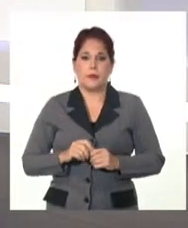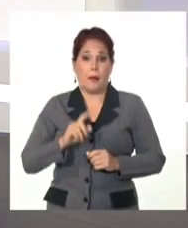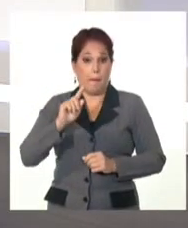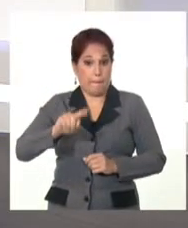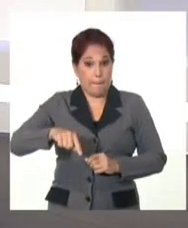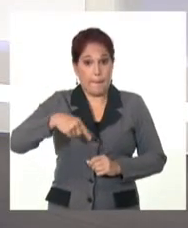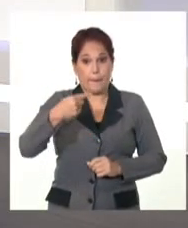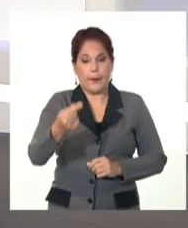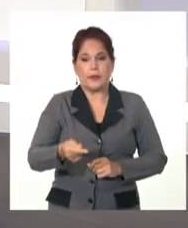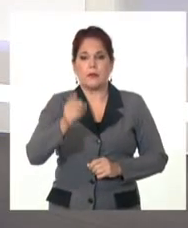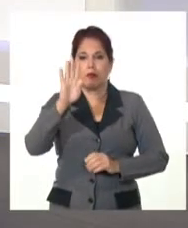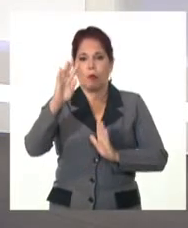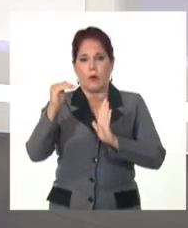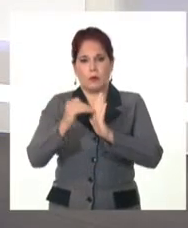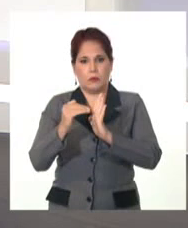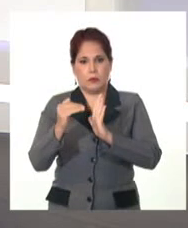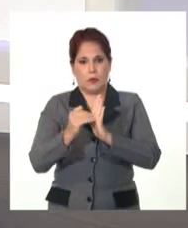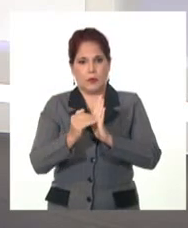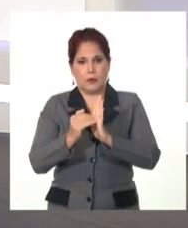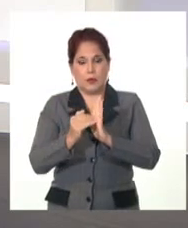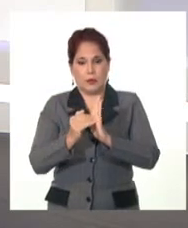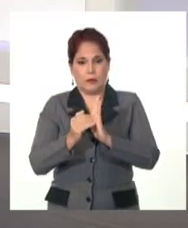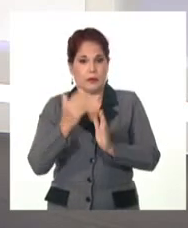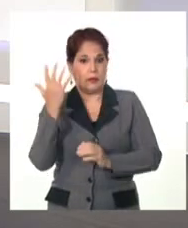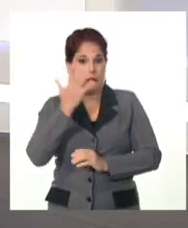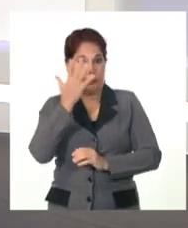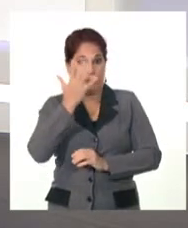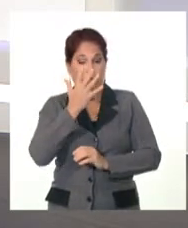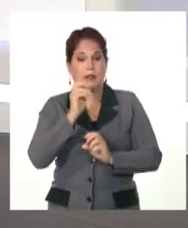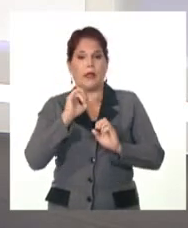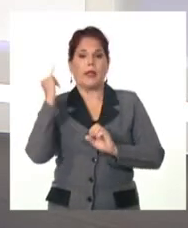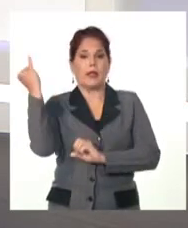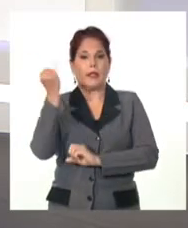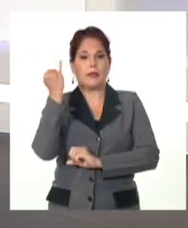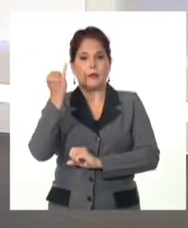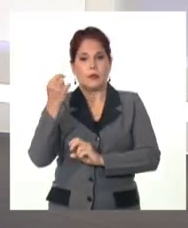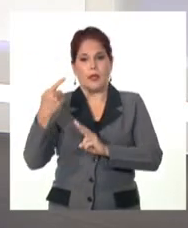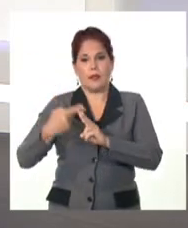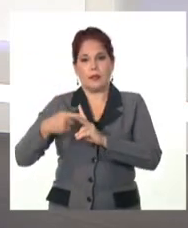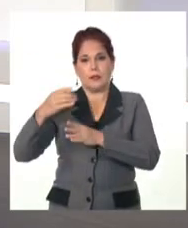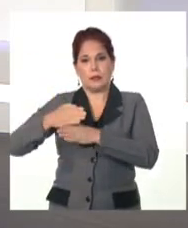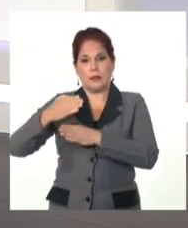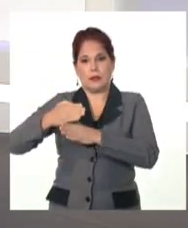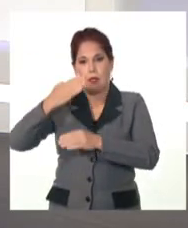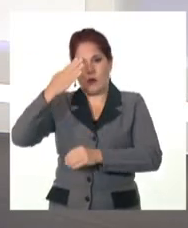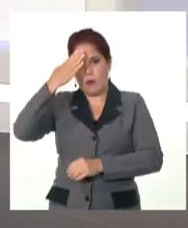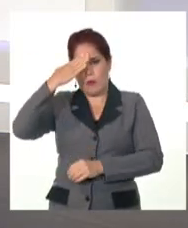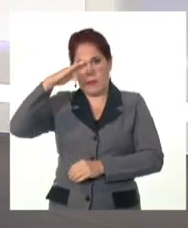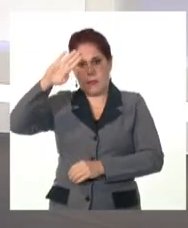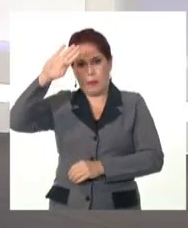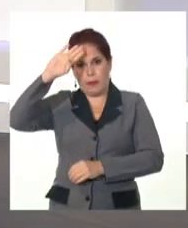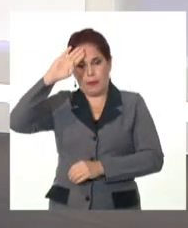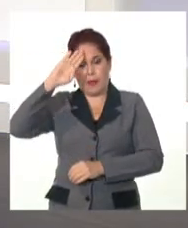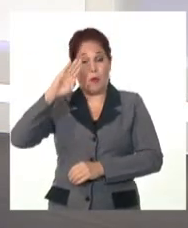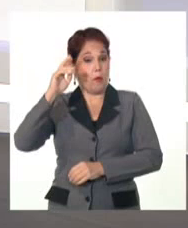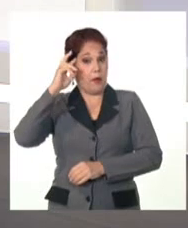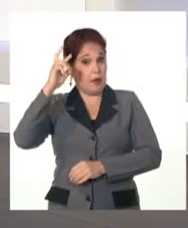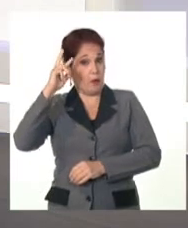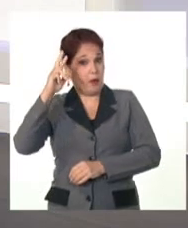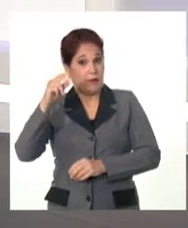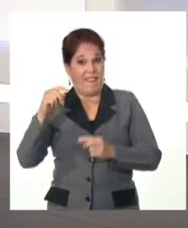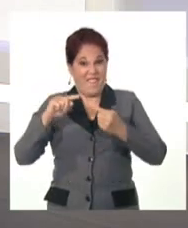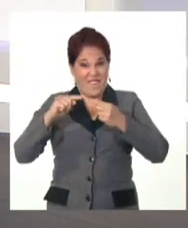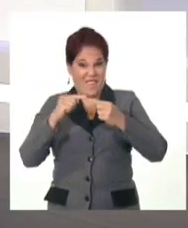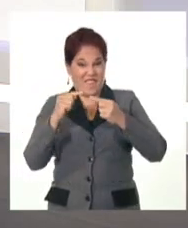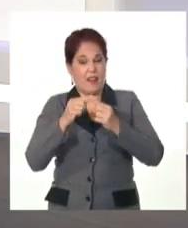desde las 4 de la tarde, chocarán en el Estadio Latinoamericano Industriales y Santiago de Cuba en el clásico, sin dudas, de la pelota cubana. Recordemos que este cruce